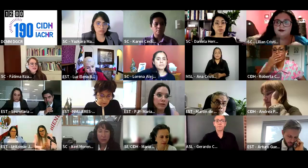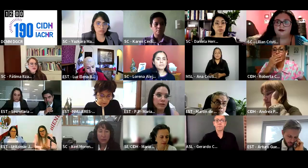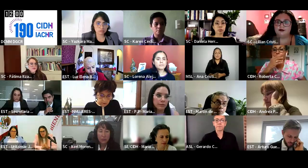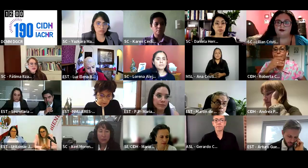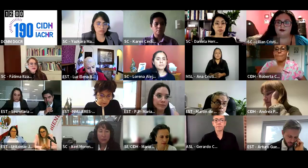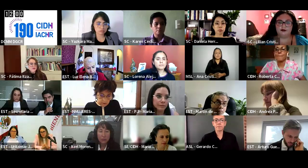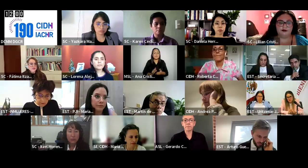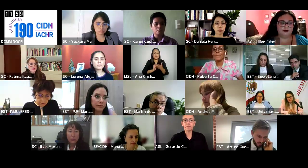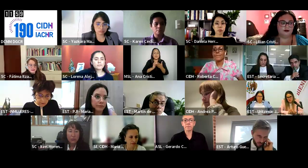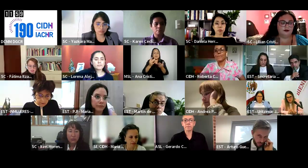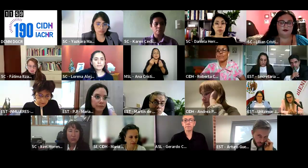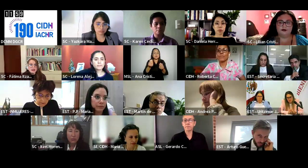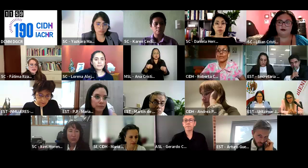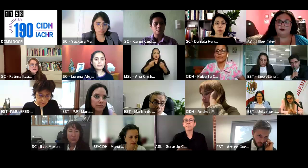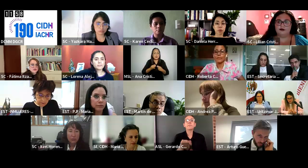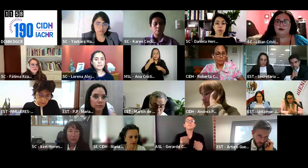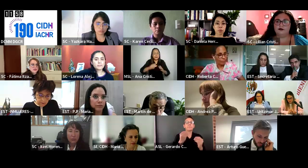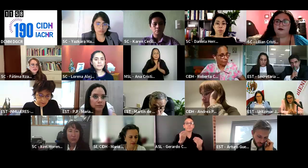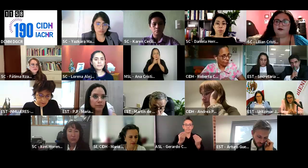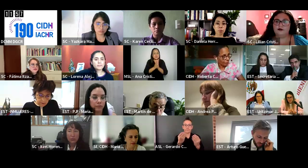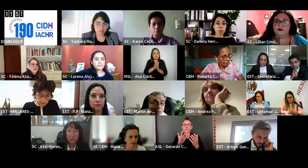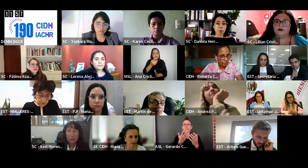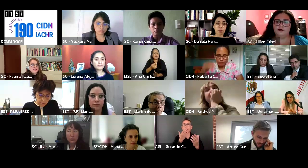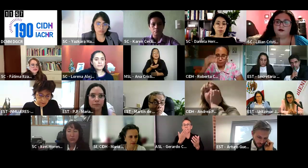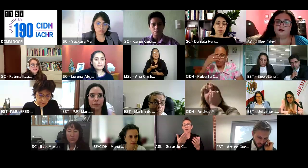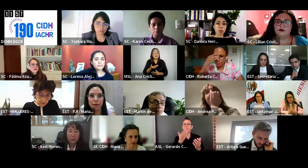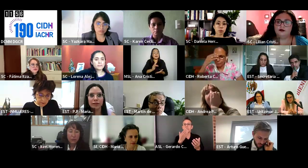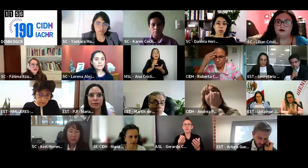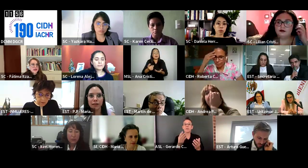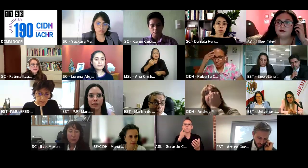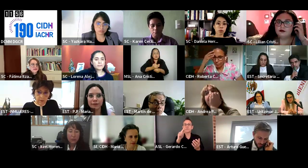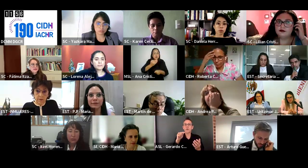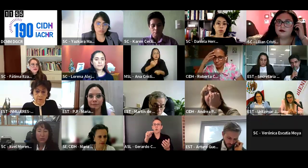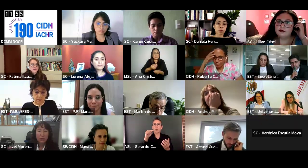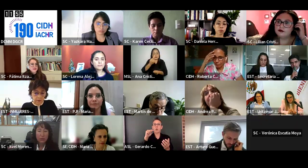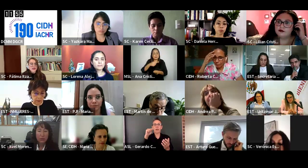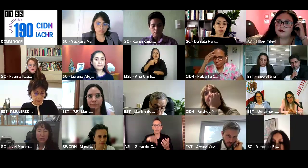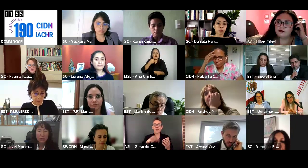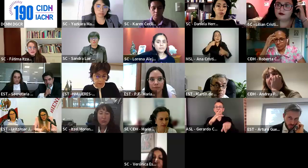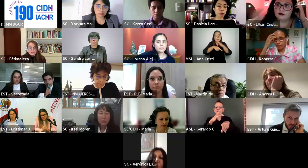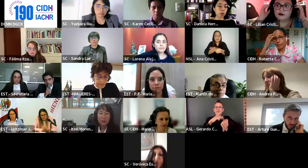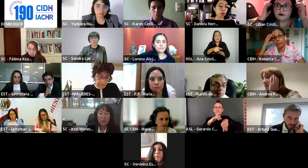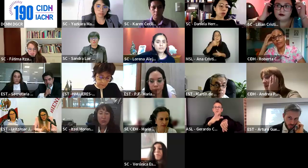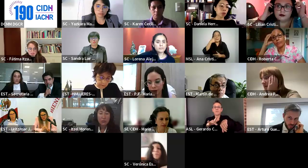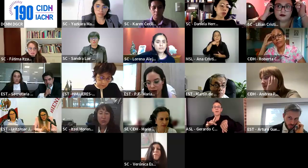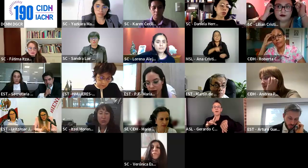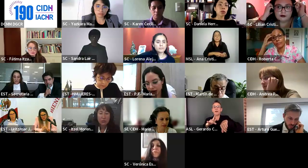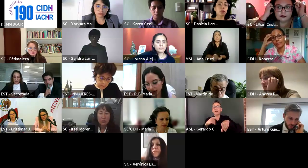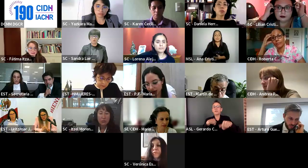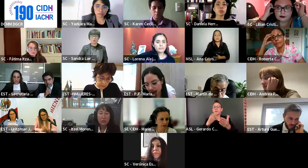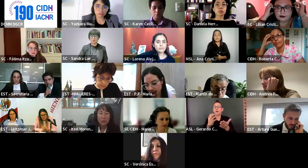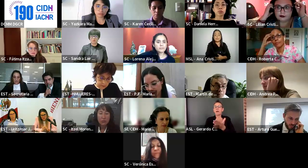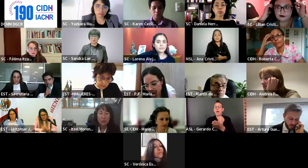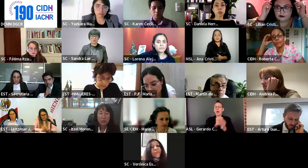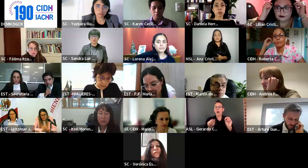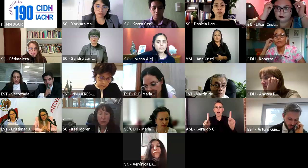Muchas gracias por la palabra, comisionada Clark. Agradezco también el espacio para hacer esta denuncia ante el Estado mexicano. Y por